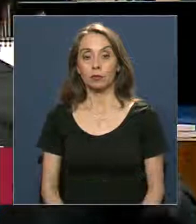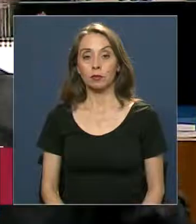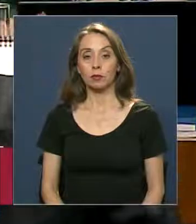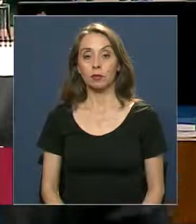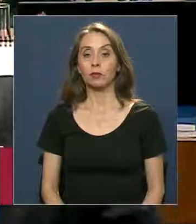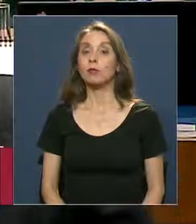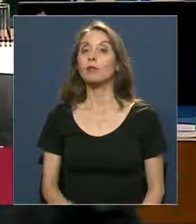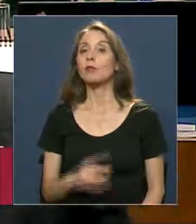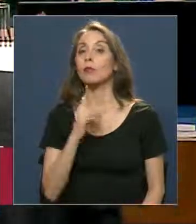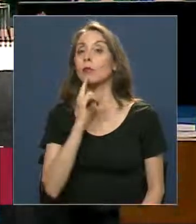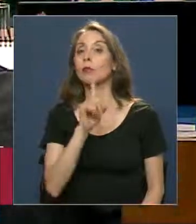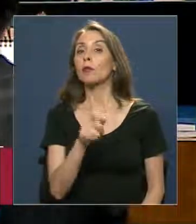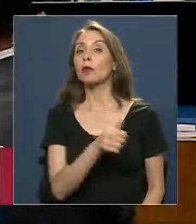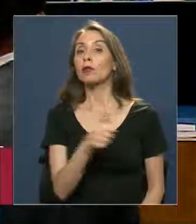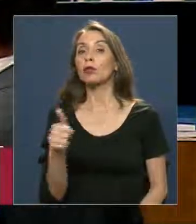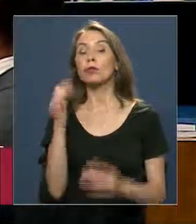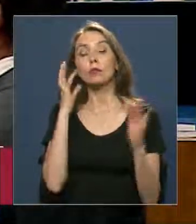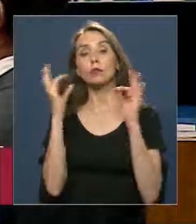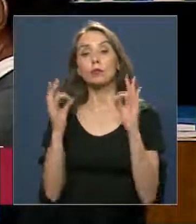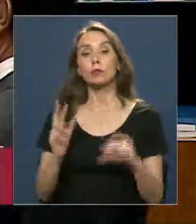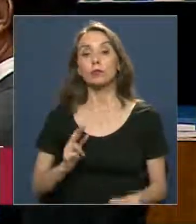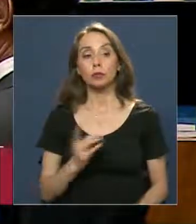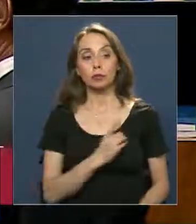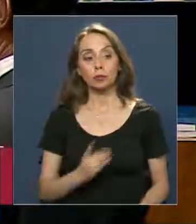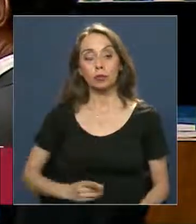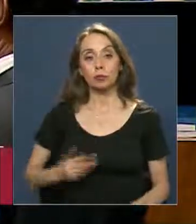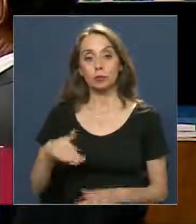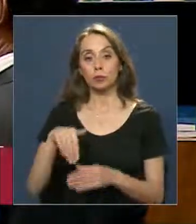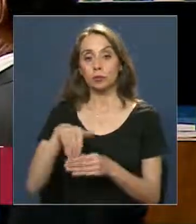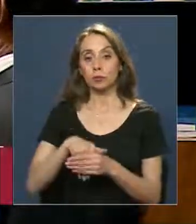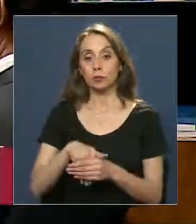Han votado todas las señoras y señores diputados.